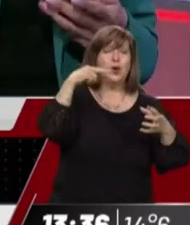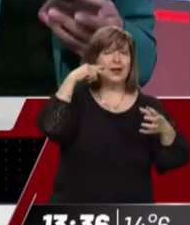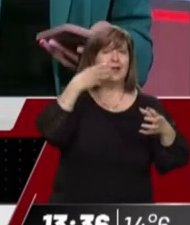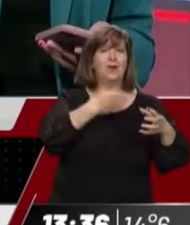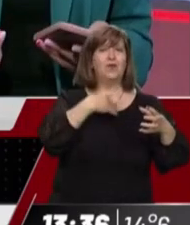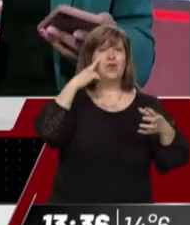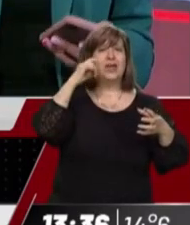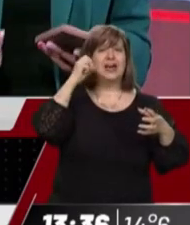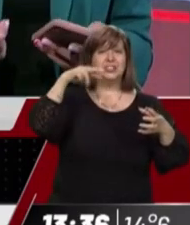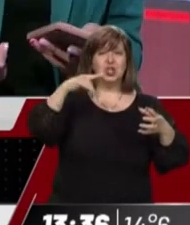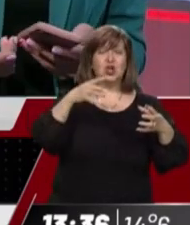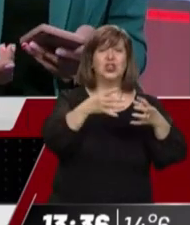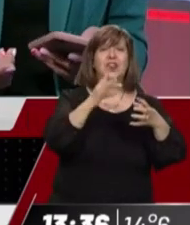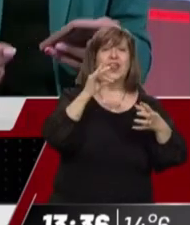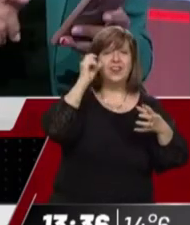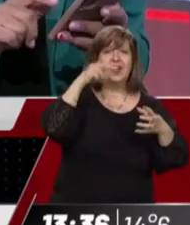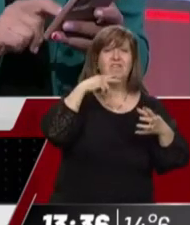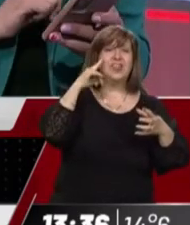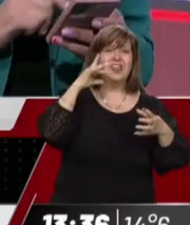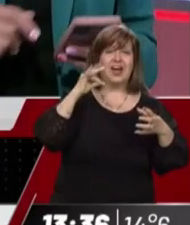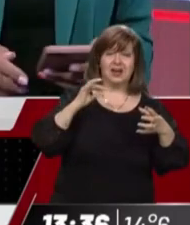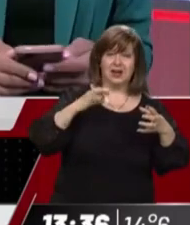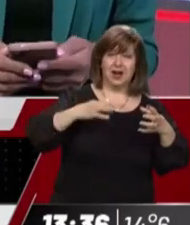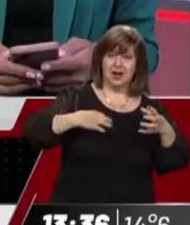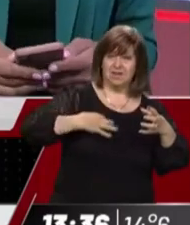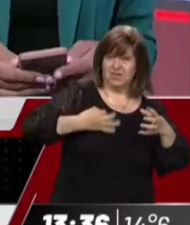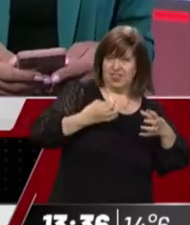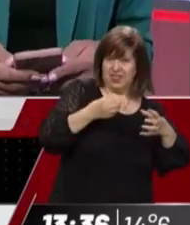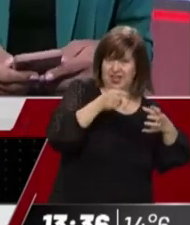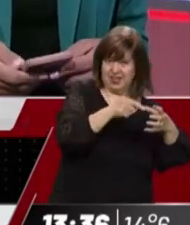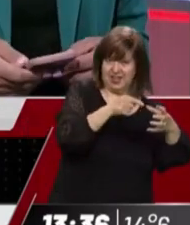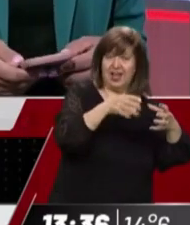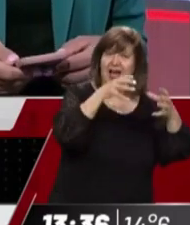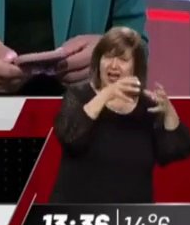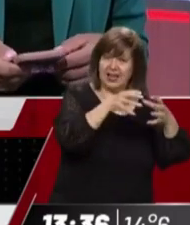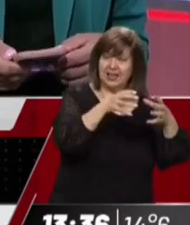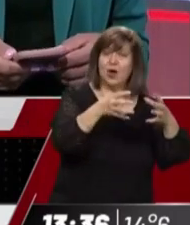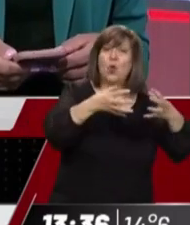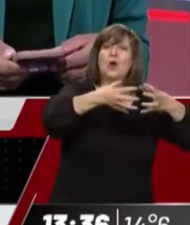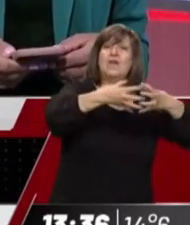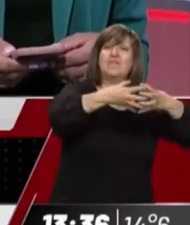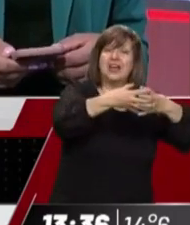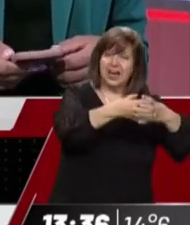está en condiciones que necesita ayuda de alguien, bueno, Unificación de Vida, búsquenlo.